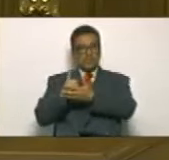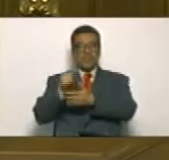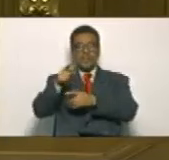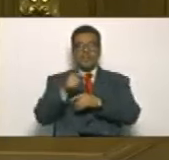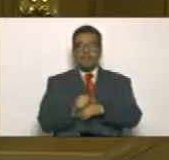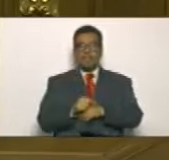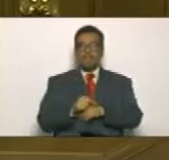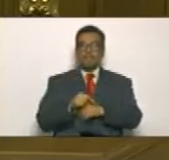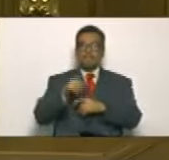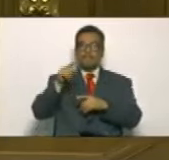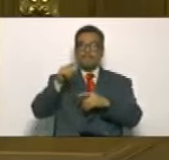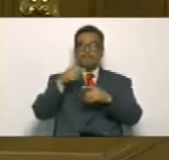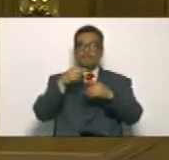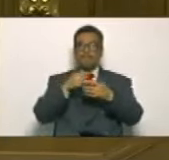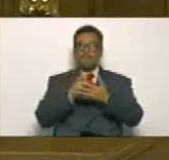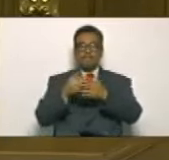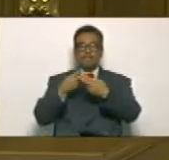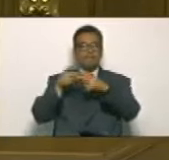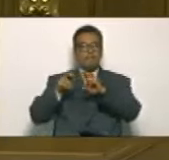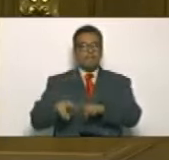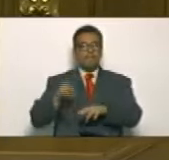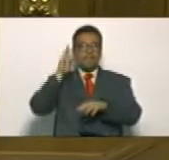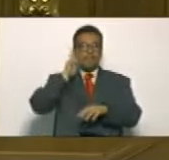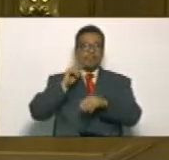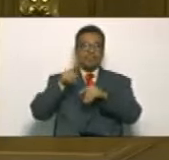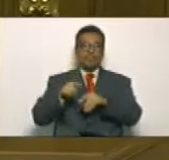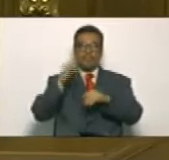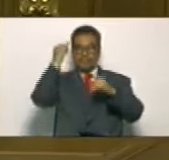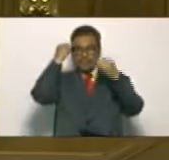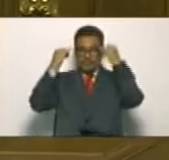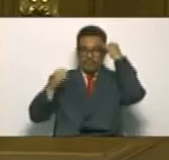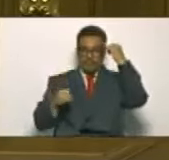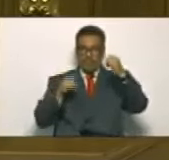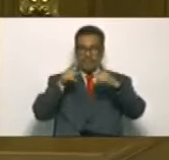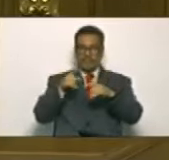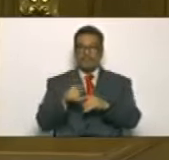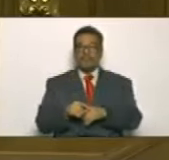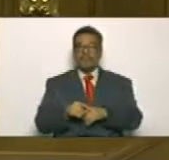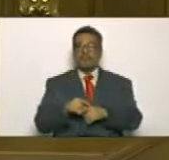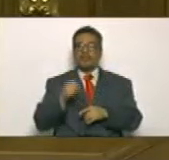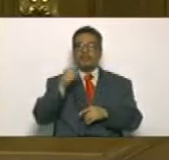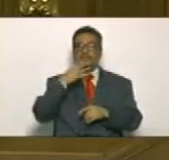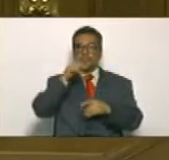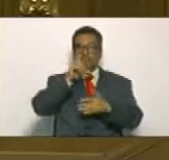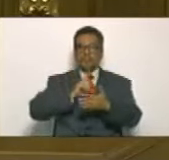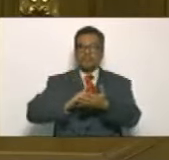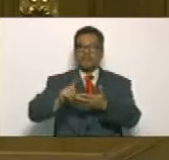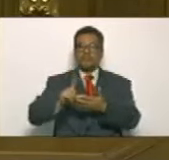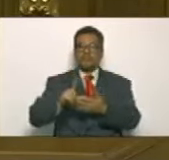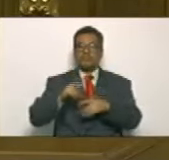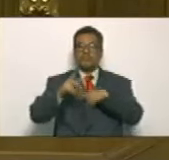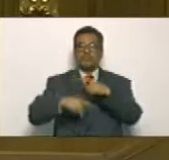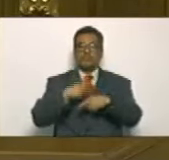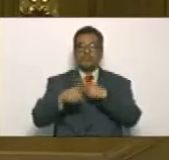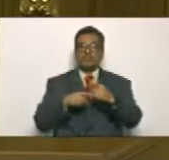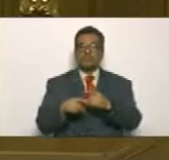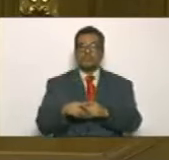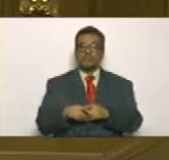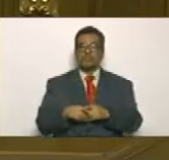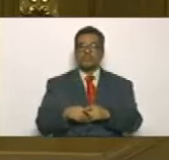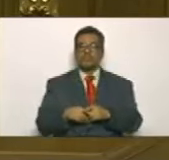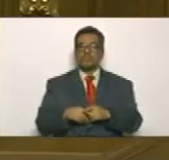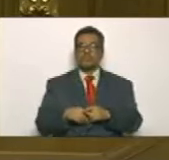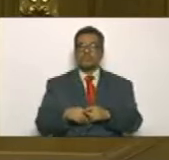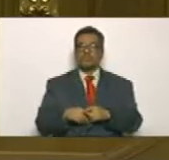de El Libertador en su pericia estratégica y su inquebrantable lealtad al proceso